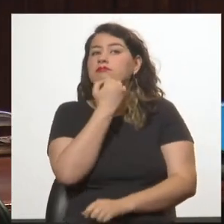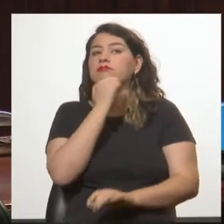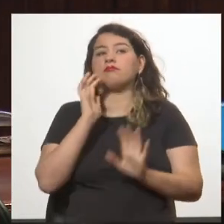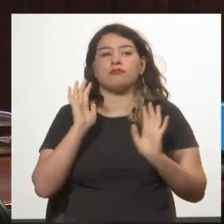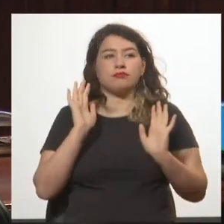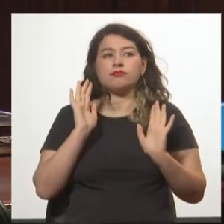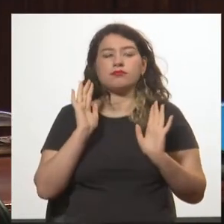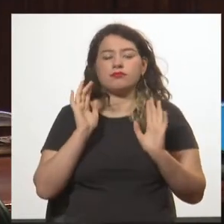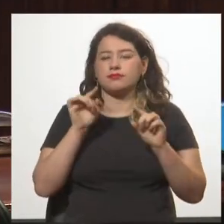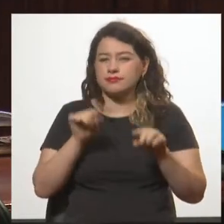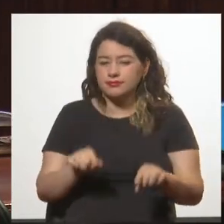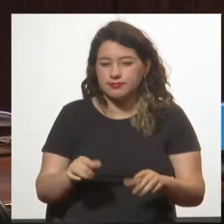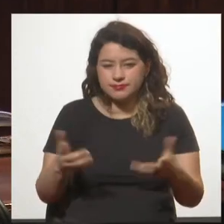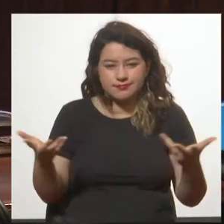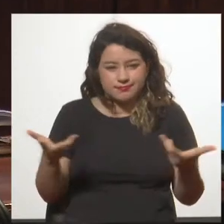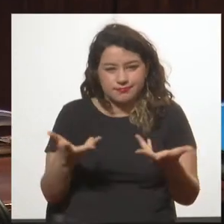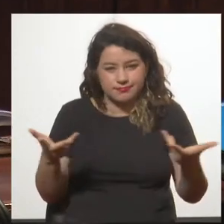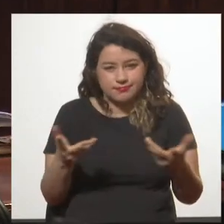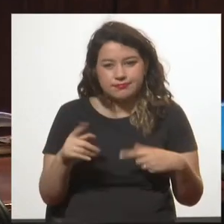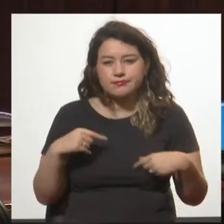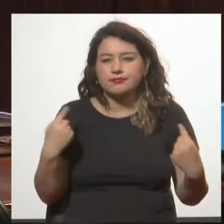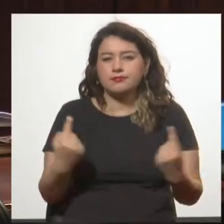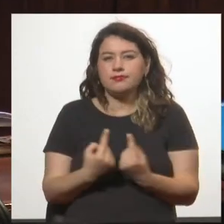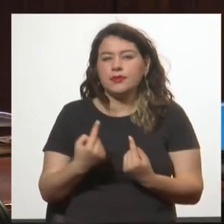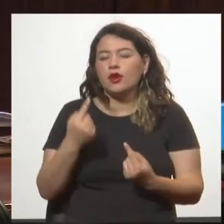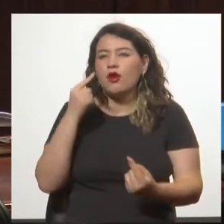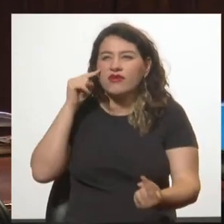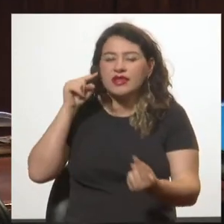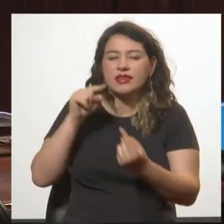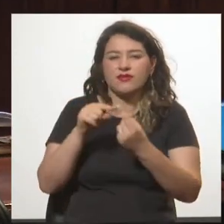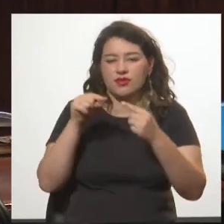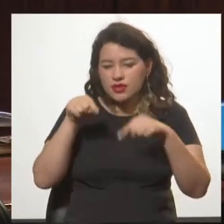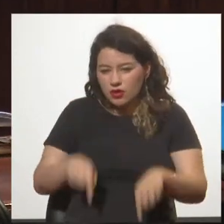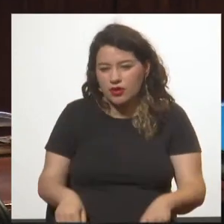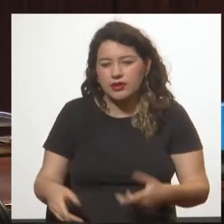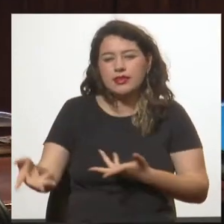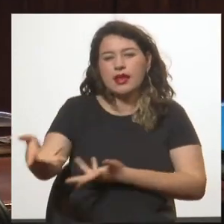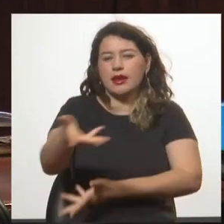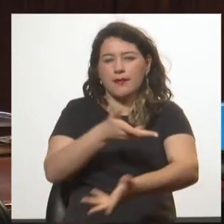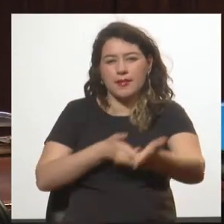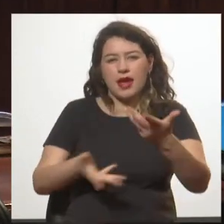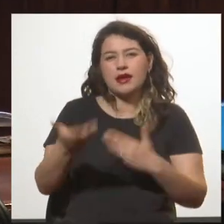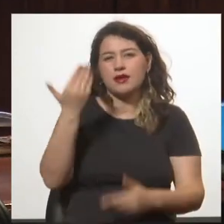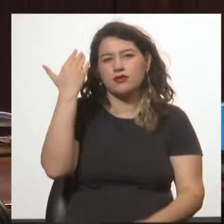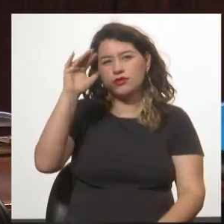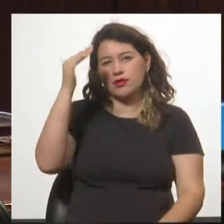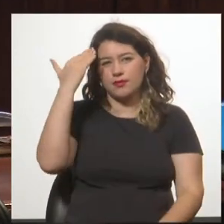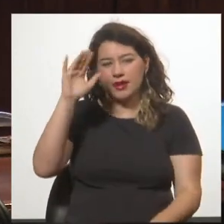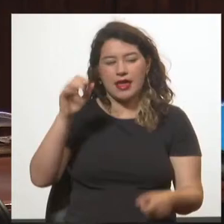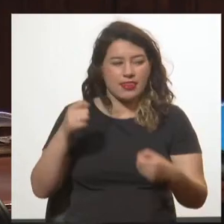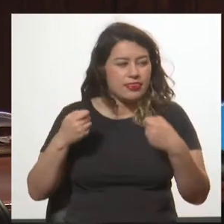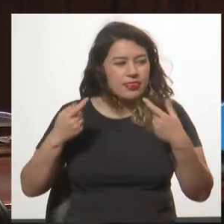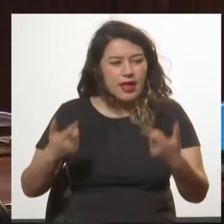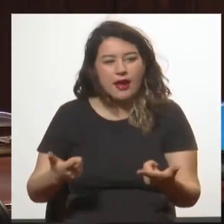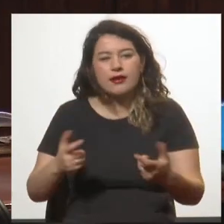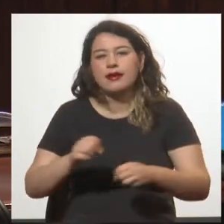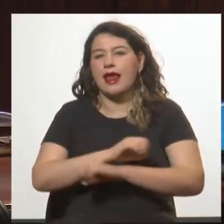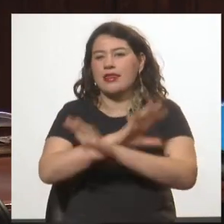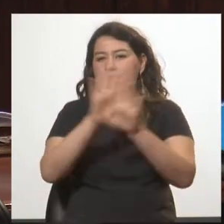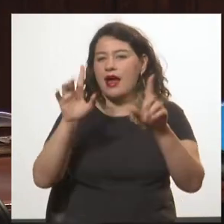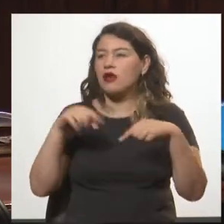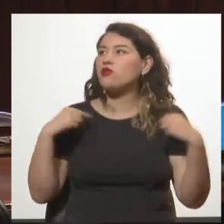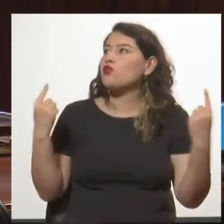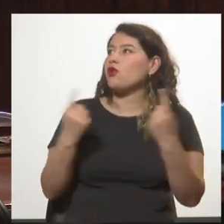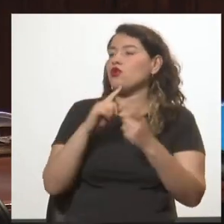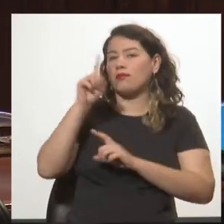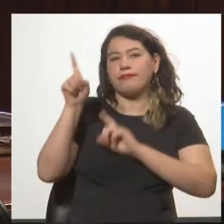es en este marco que nuestra intención del día de hoy es intercambiar con las autoridades para arrojar algo de luz a las preguntas que todos nos